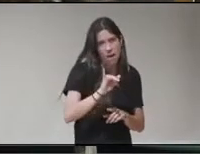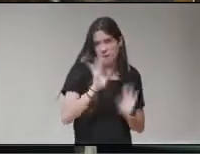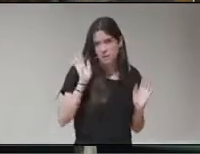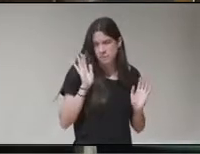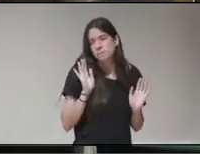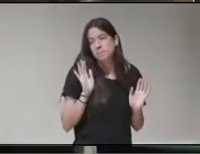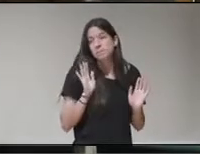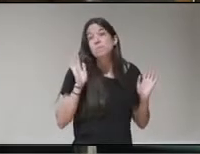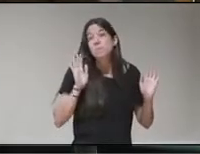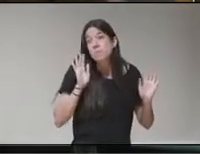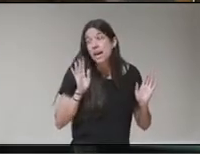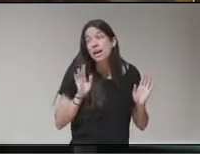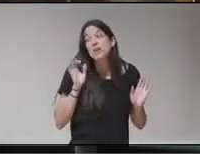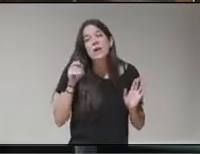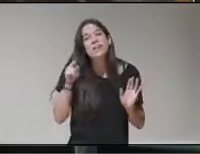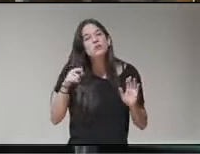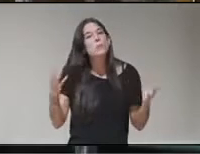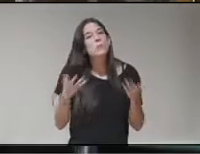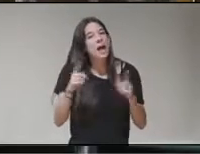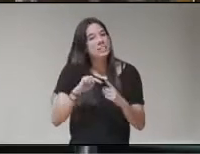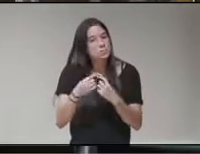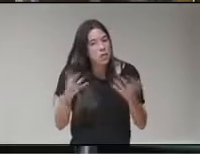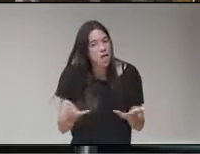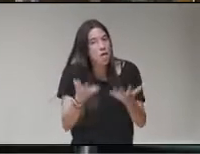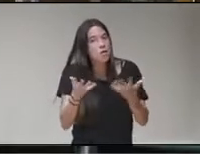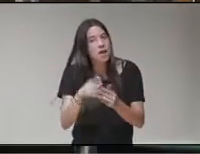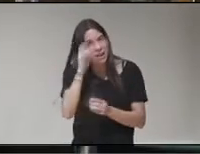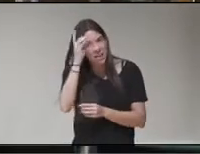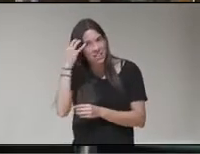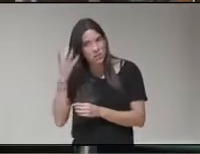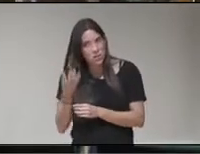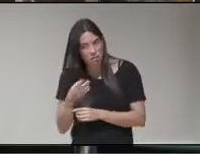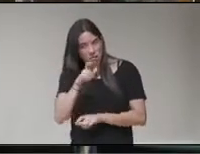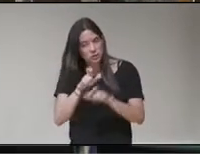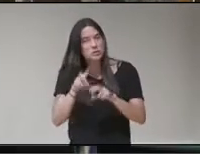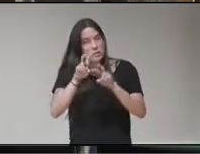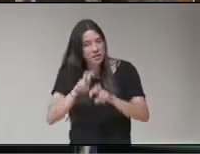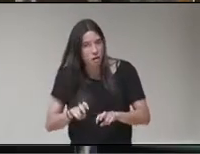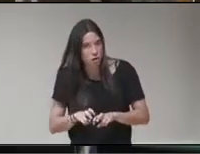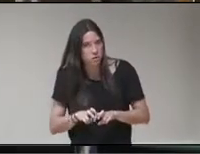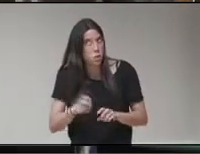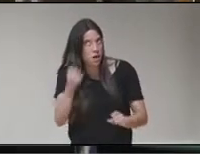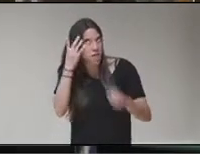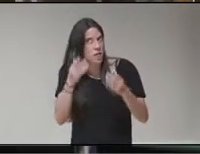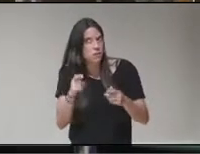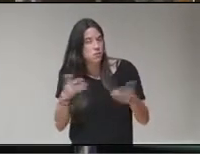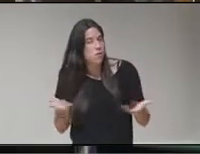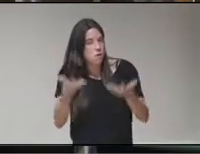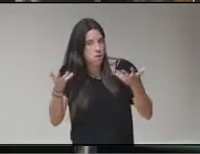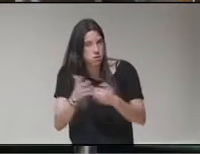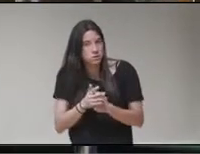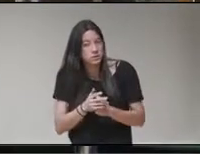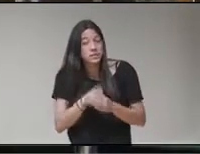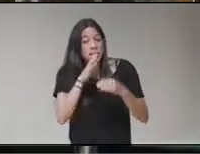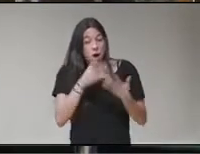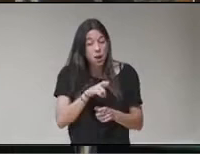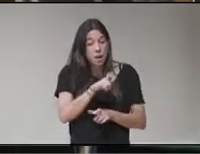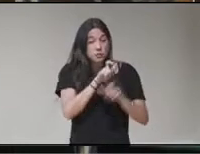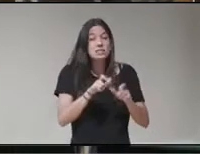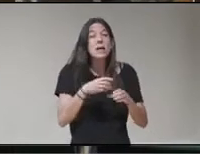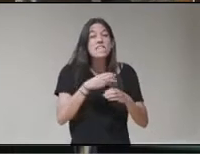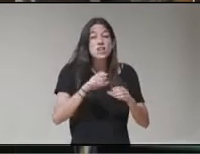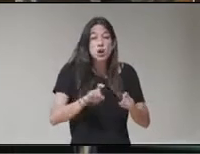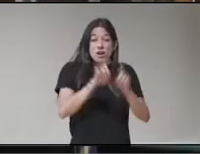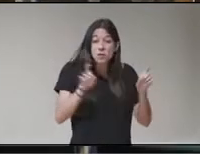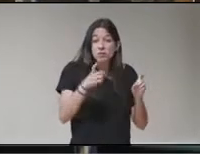ha estimulado, digamos, la creatividad de los investigadores, y por una vez los bioinformáticos han